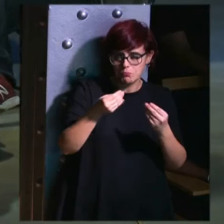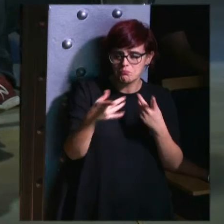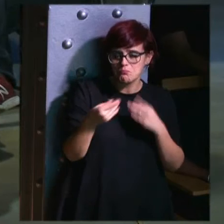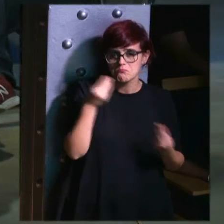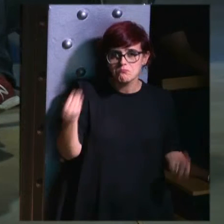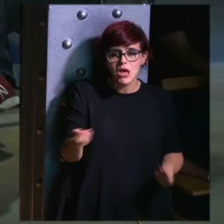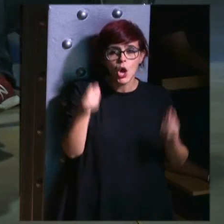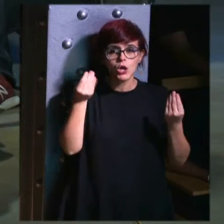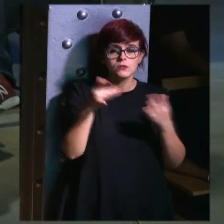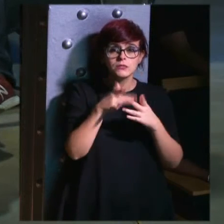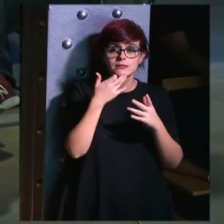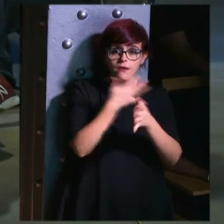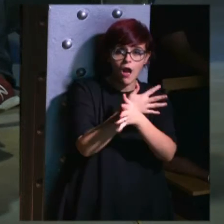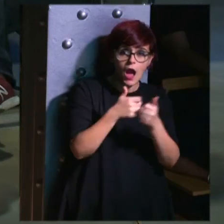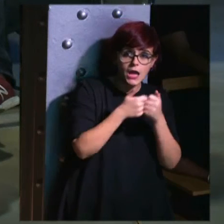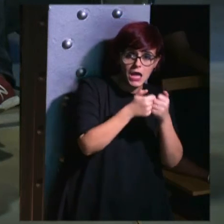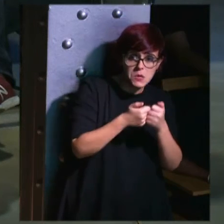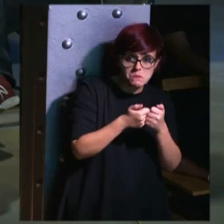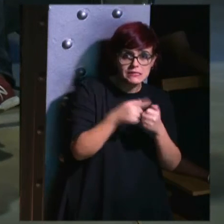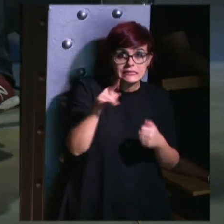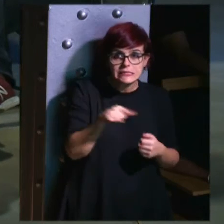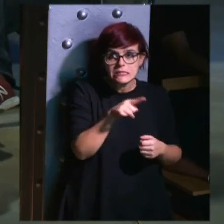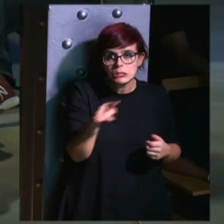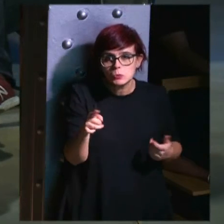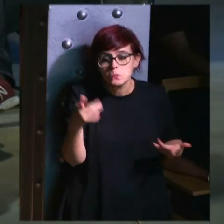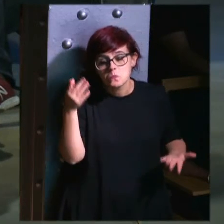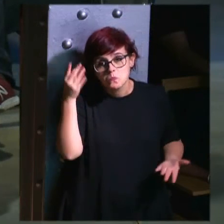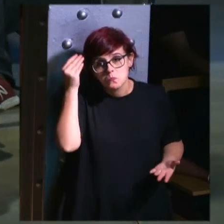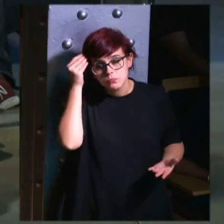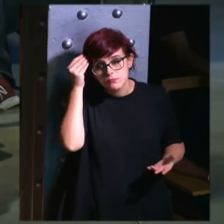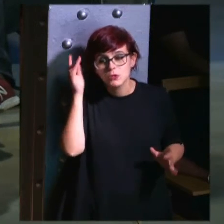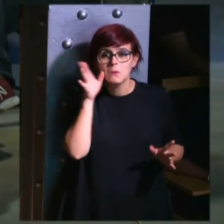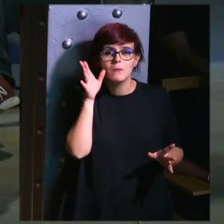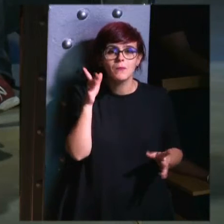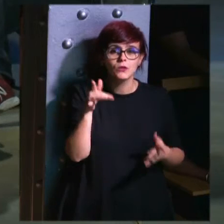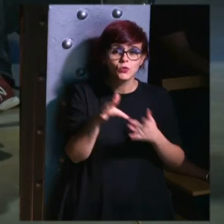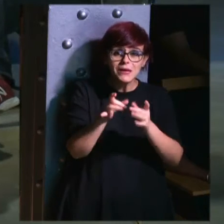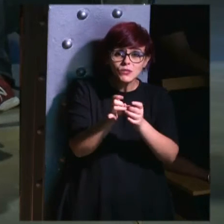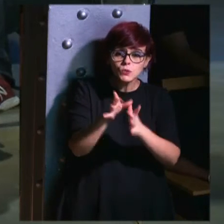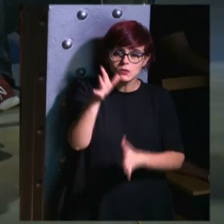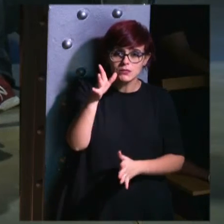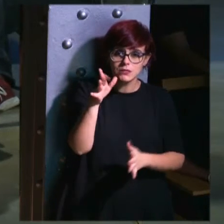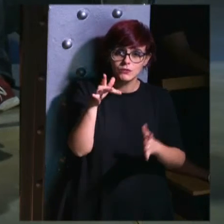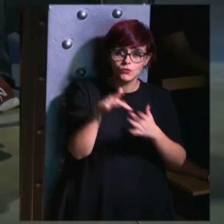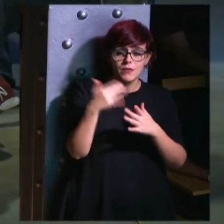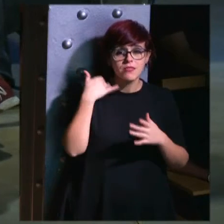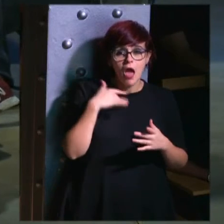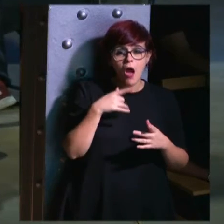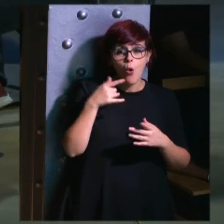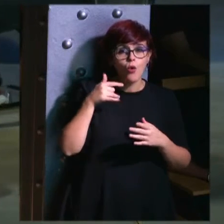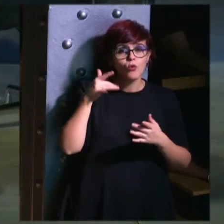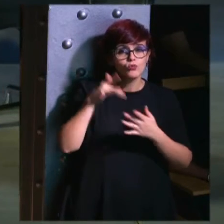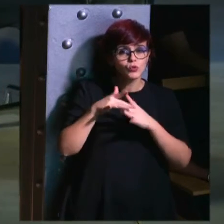ser más gamers o no, creo que por suerte vamos a llegar a ese bonito punto de